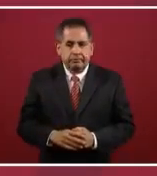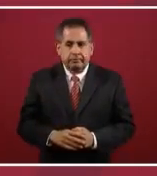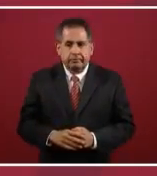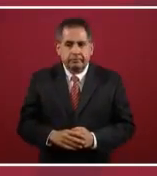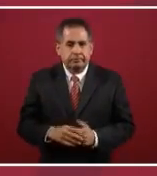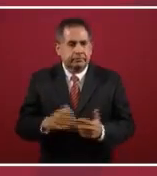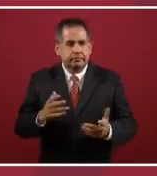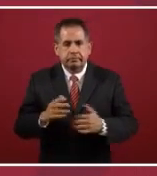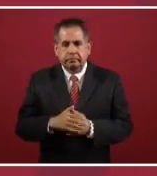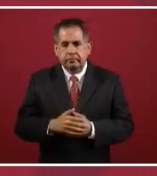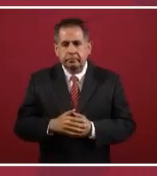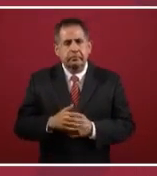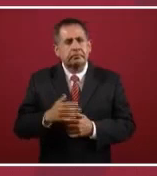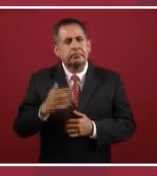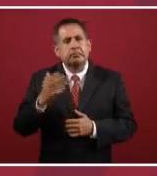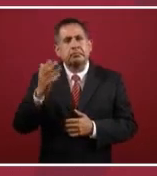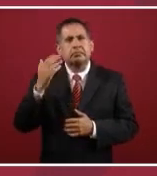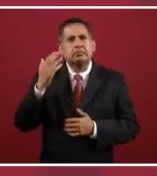Pagaban cuando mucho